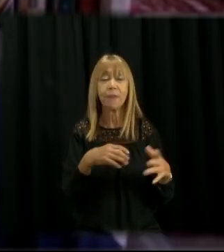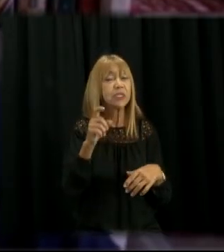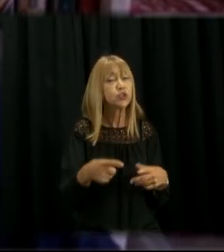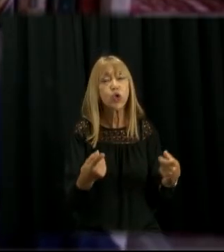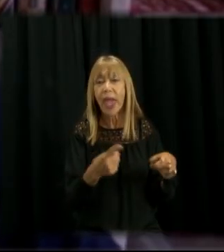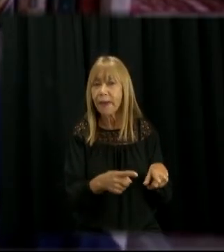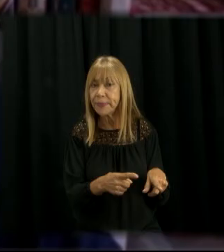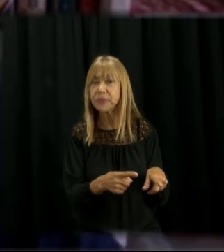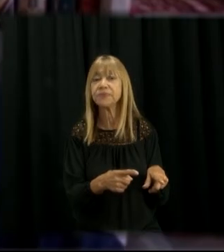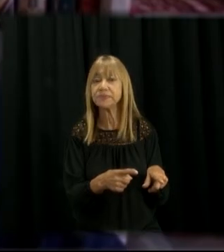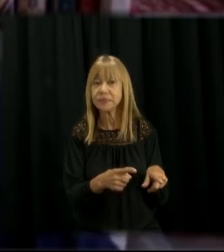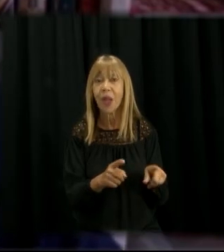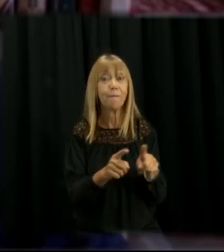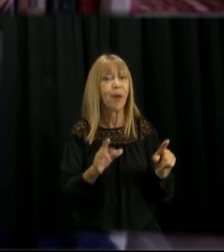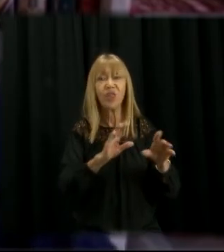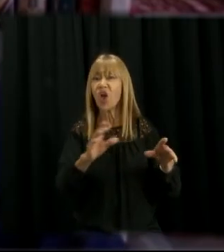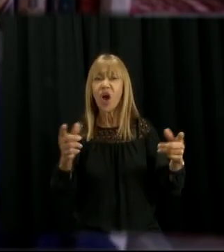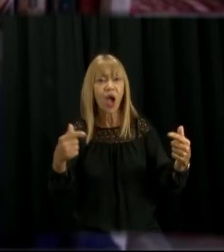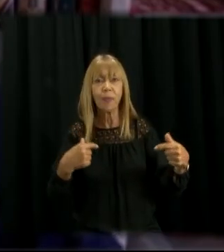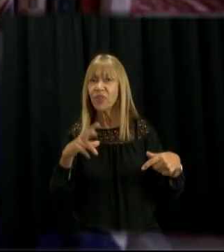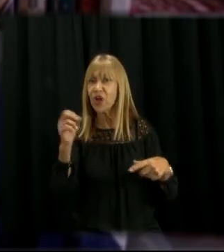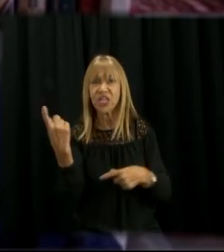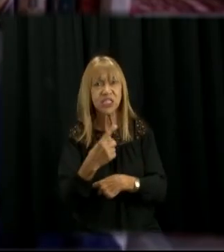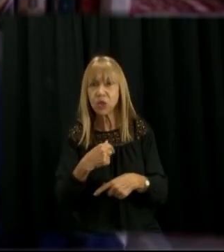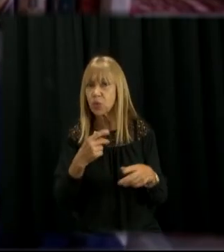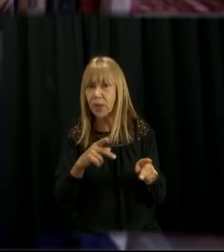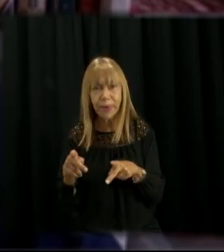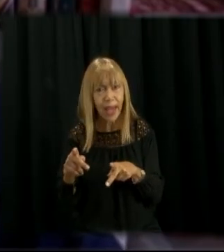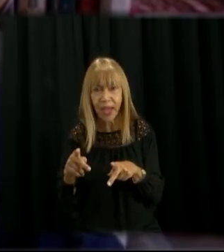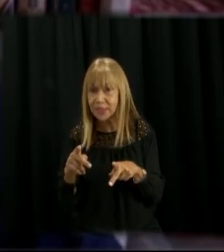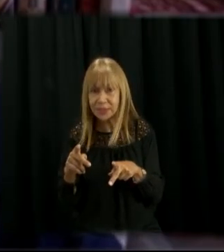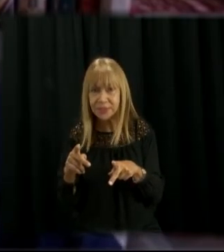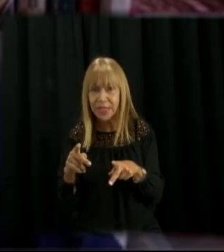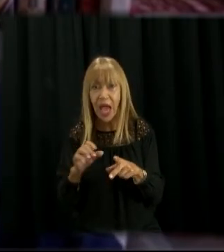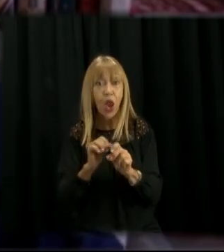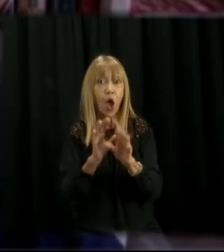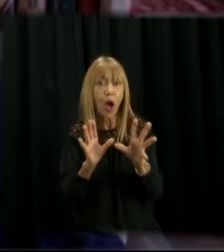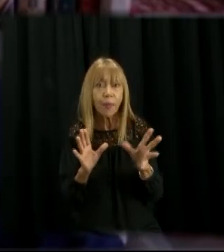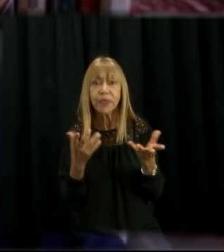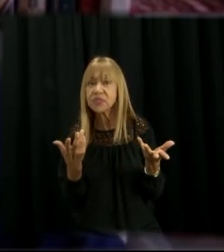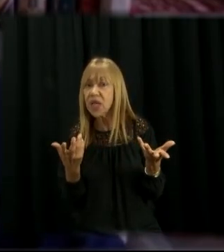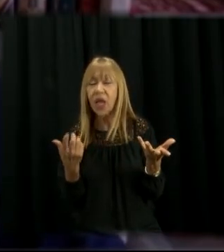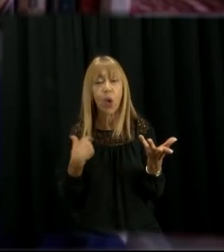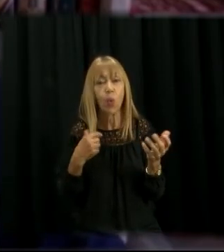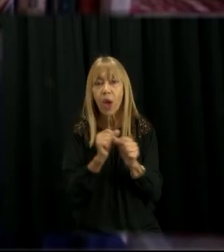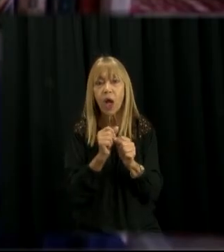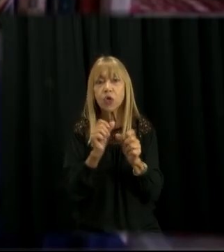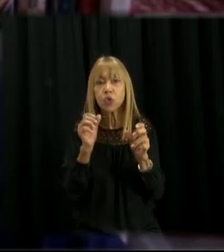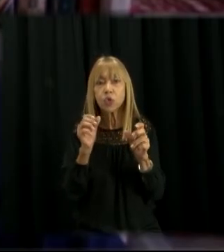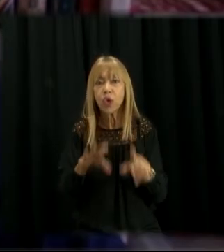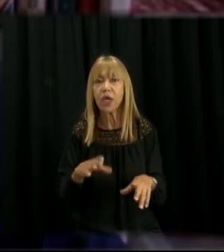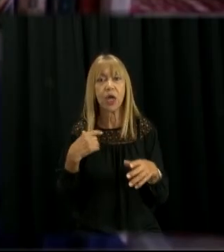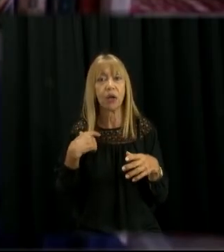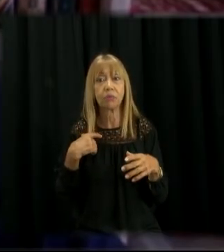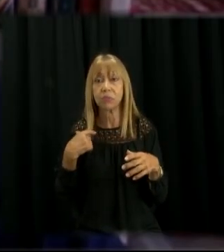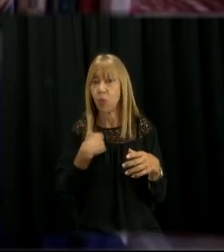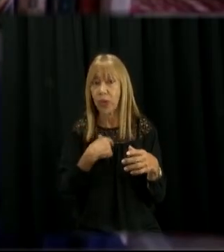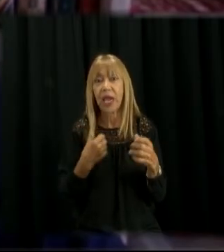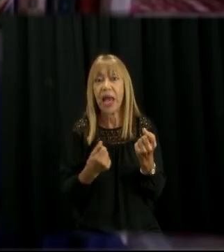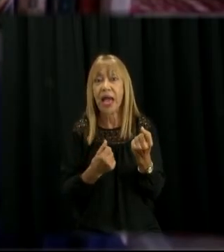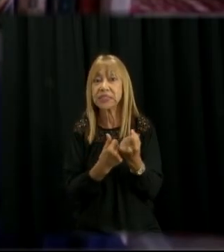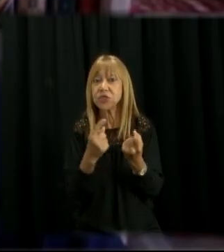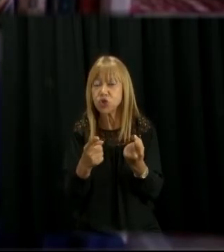necesita, qué necesita que ocurra, pero no venga en 30 días con un plan Vamos a trabajar con